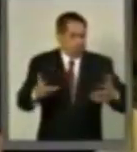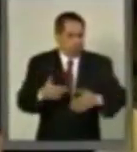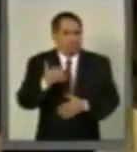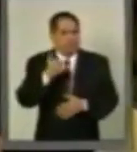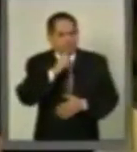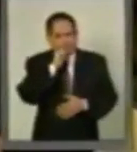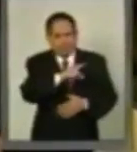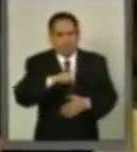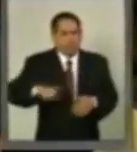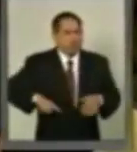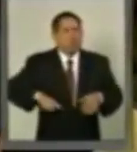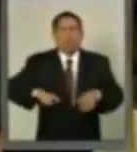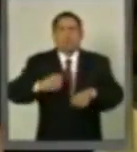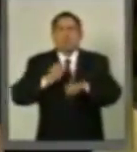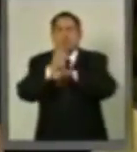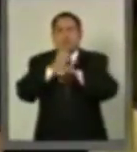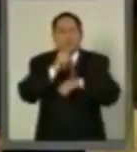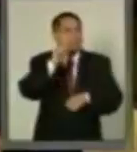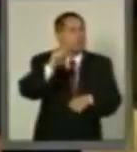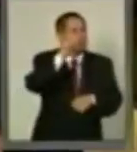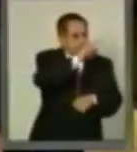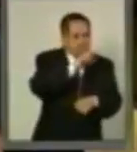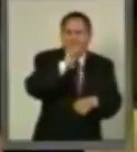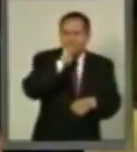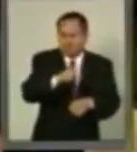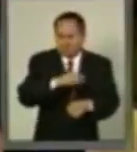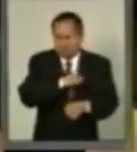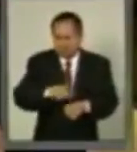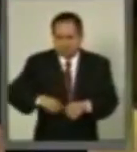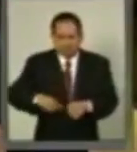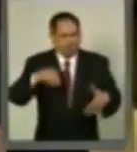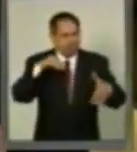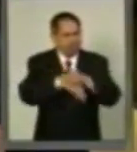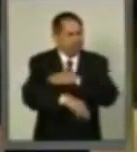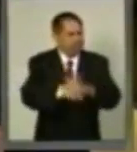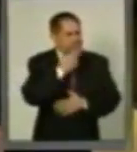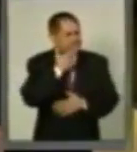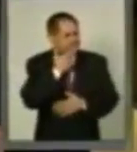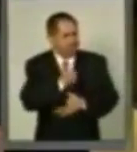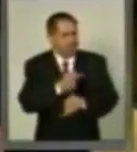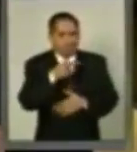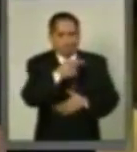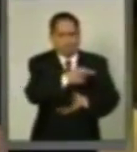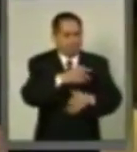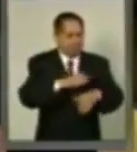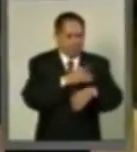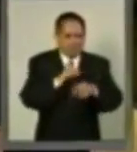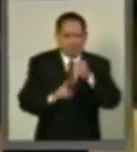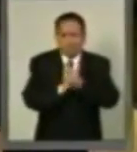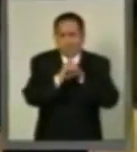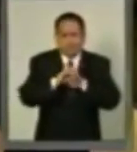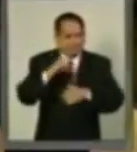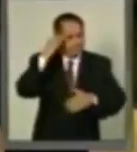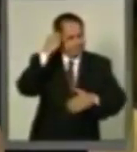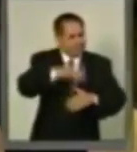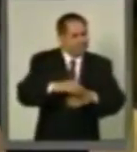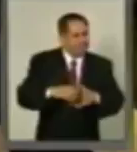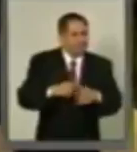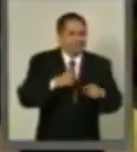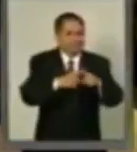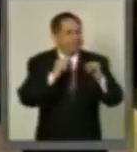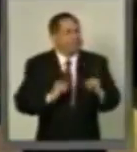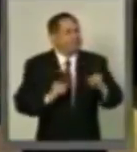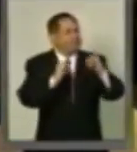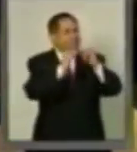de gobiernos estatales y gobiernos municipales, derivados de esta crisis profunda de las